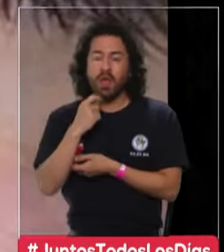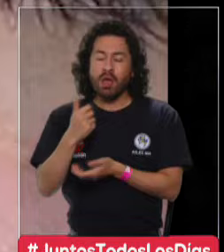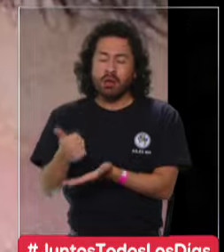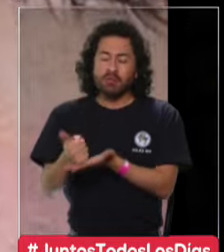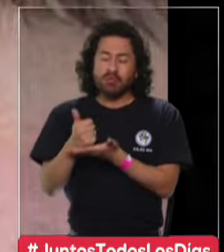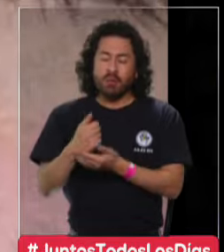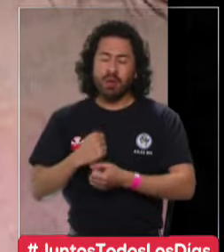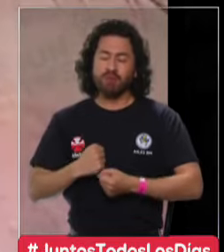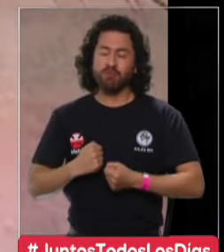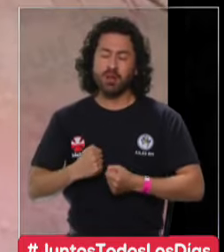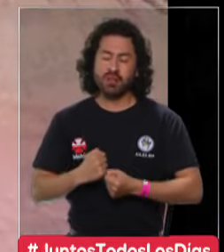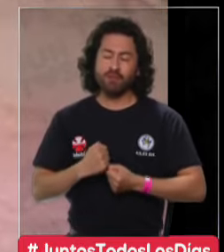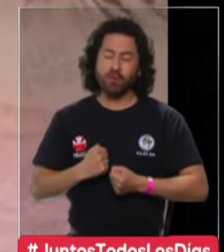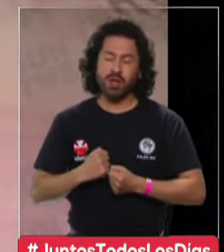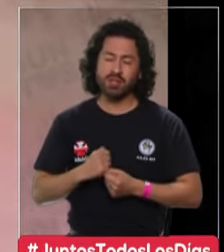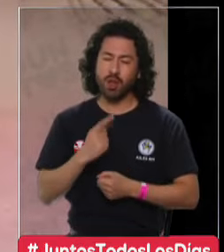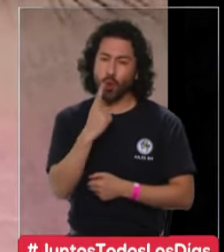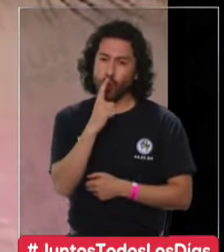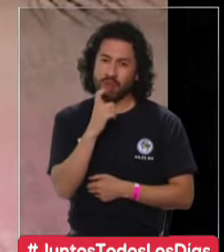más.